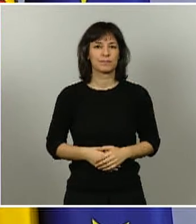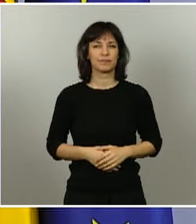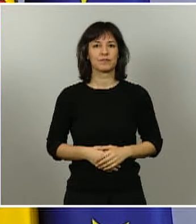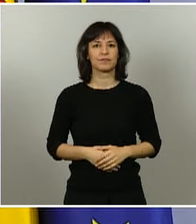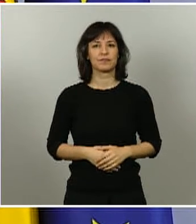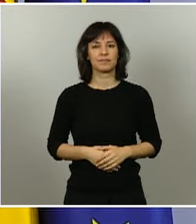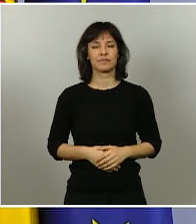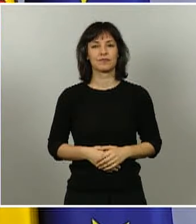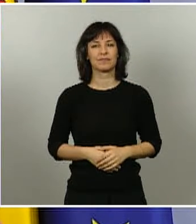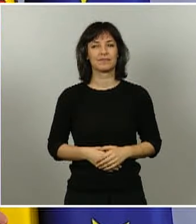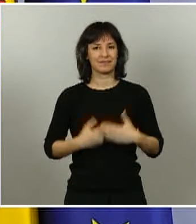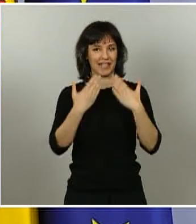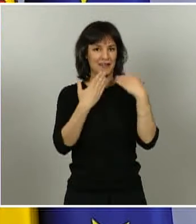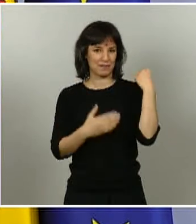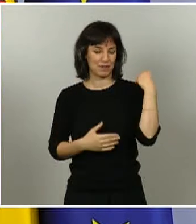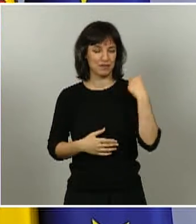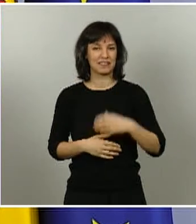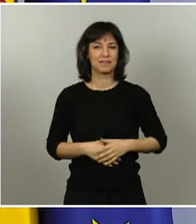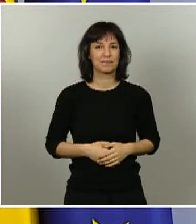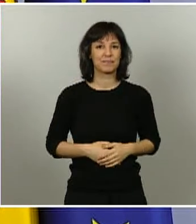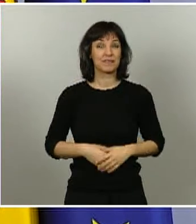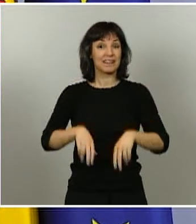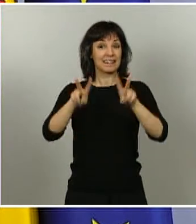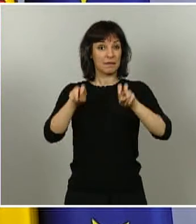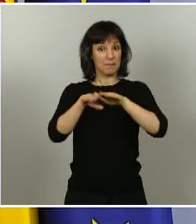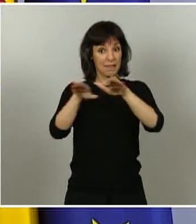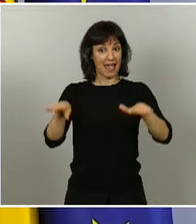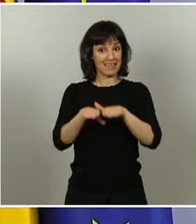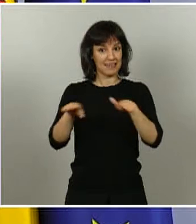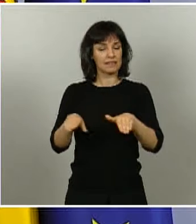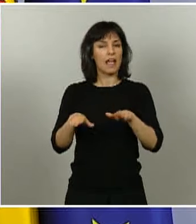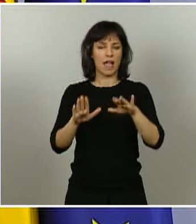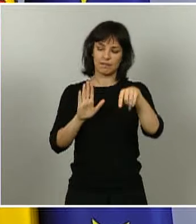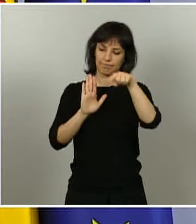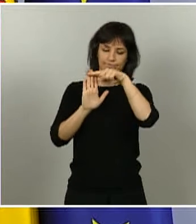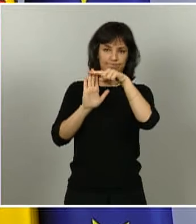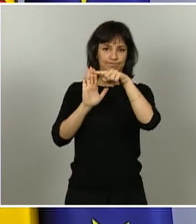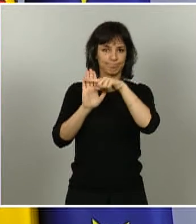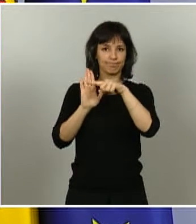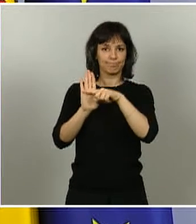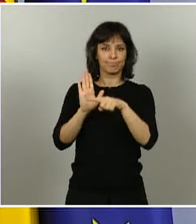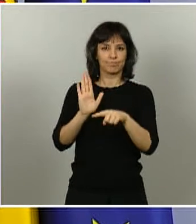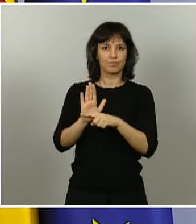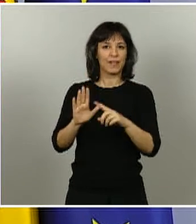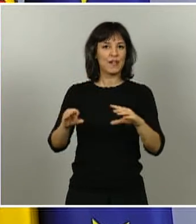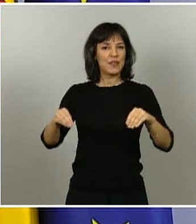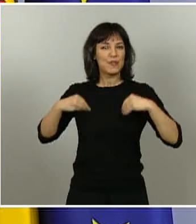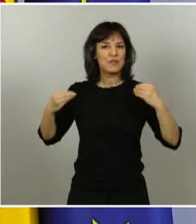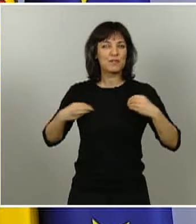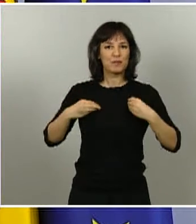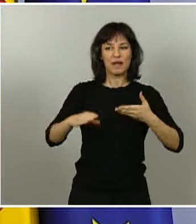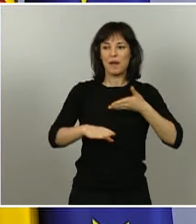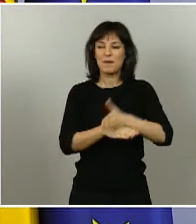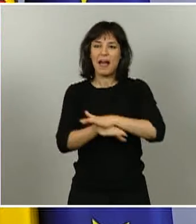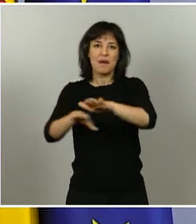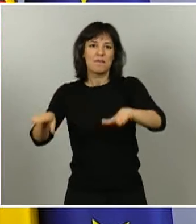respecto a las playas, hay unas medidas, hay unas indicaciones de cómo se puede disfrutar de las playas.